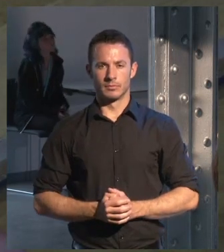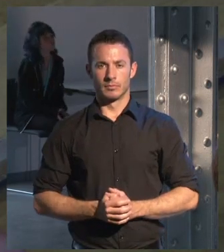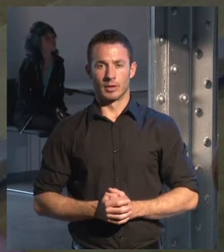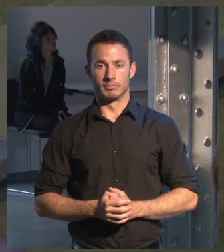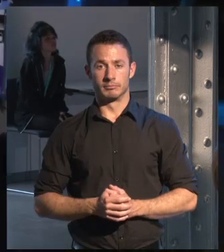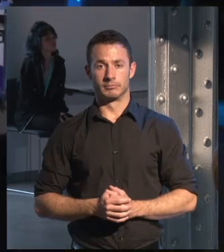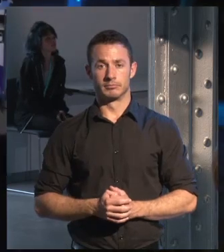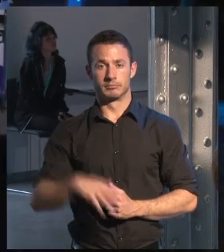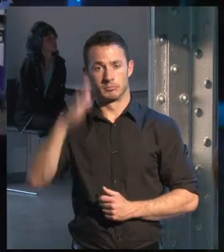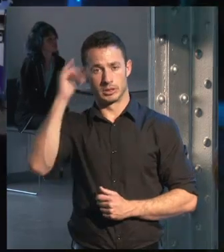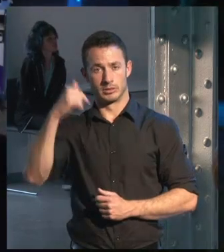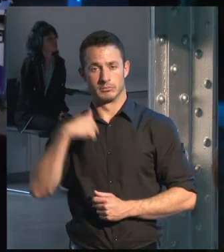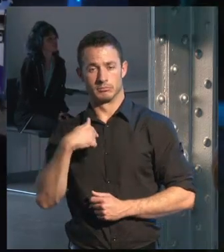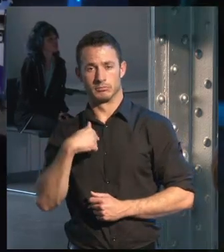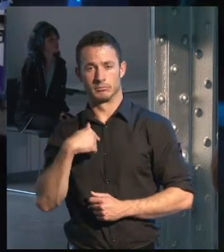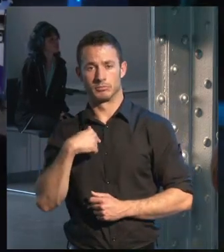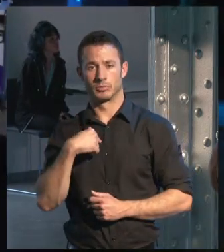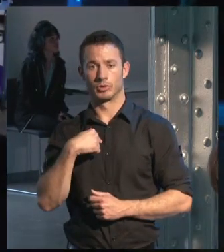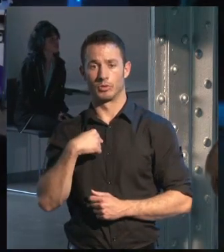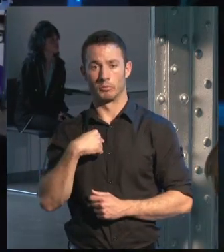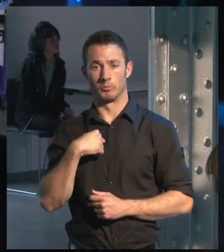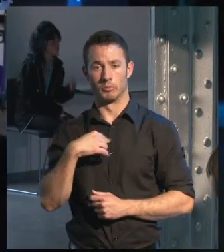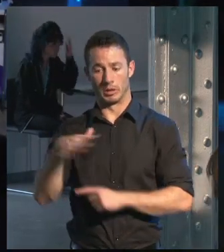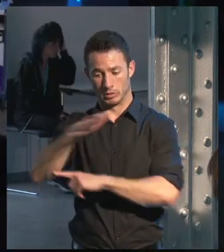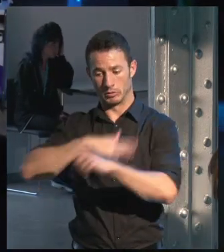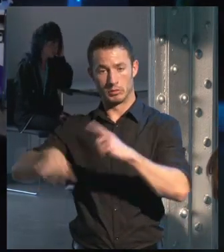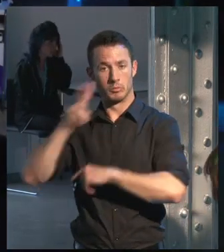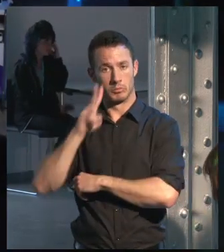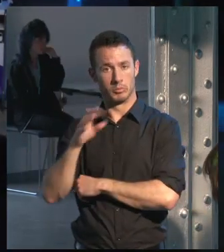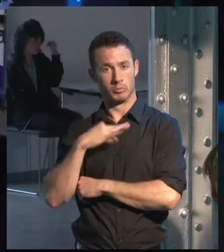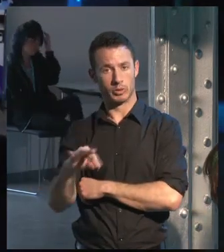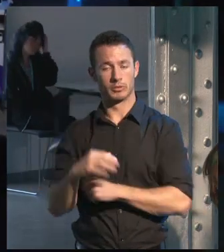Yo mientras tanto la escena la puedo estar viendo.